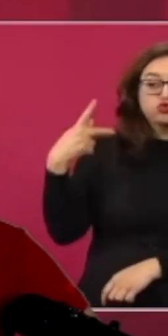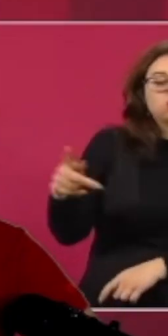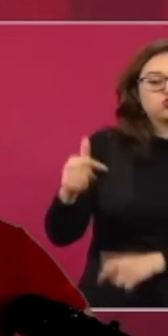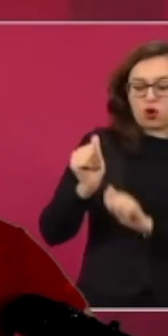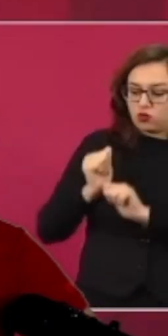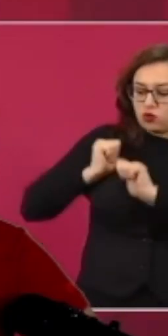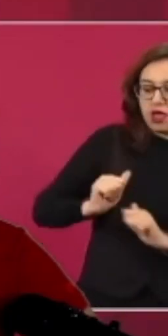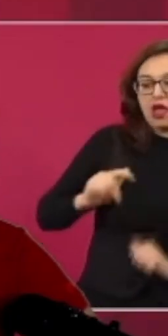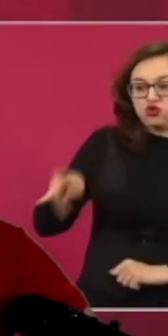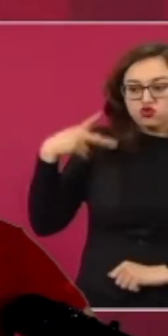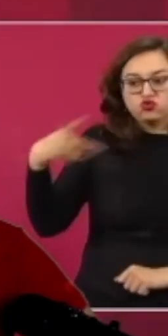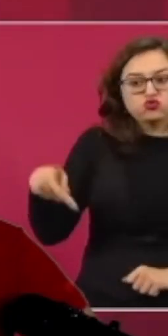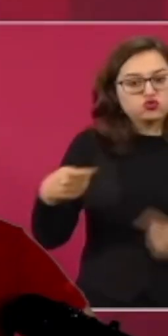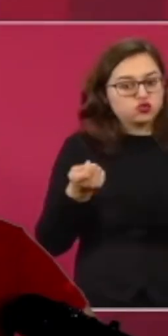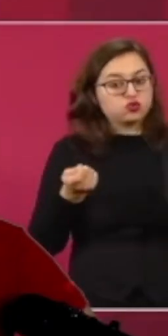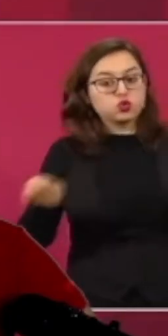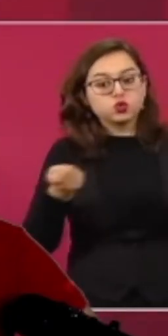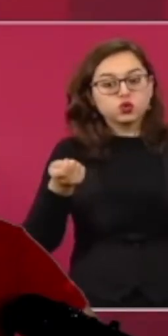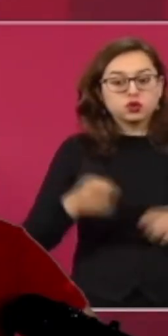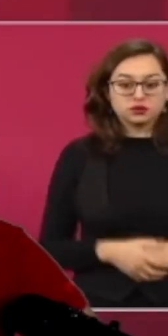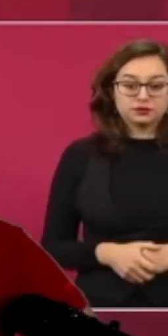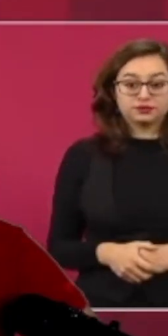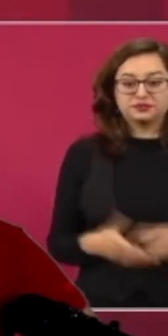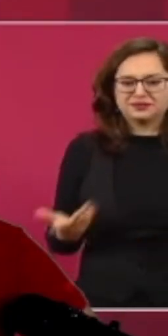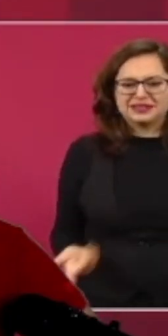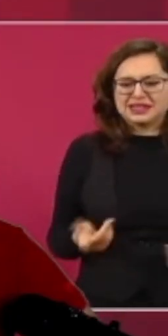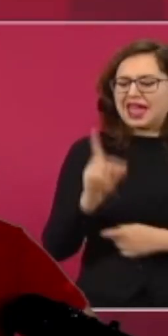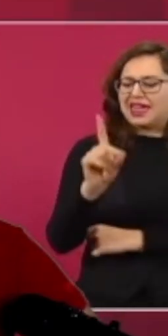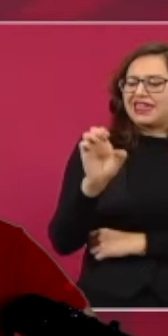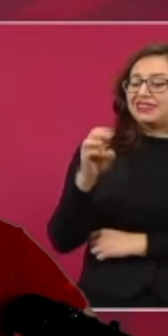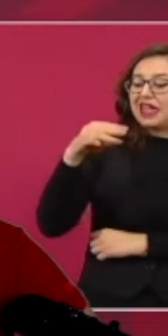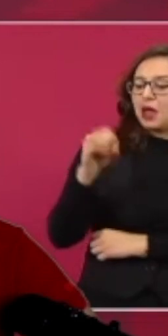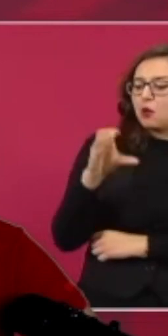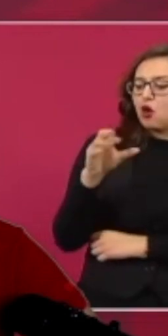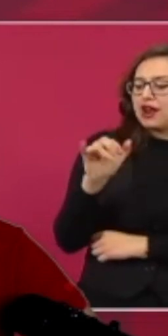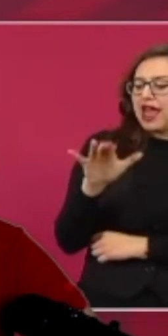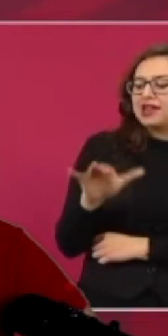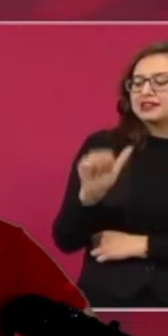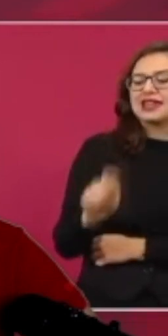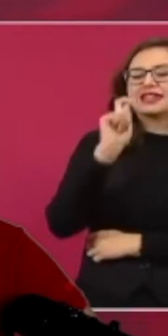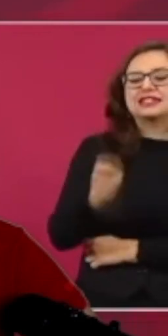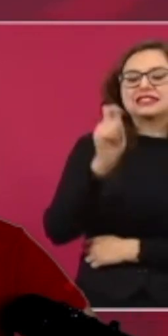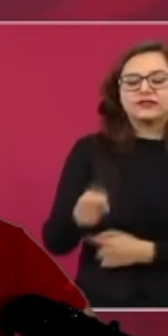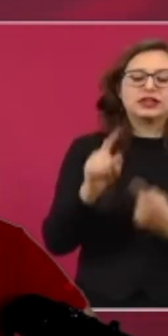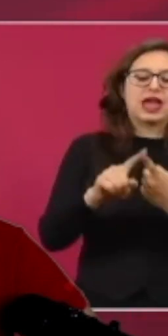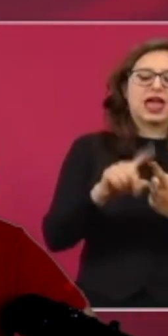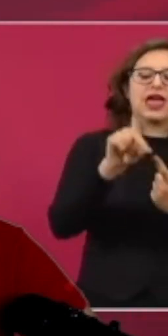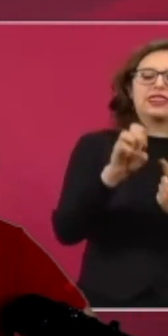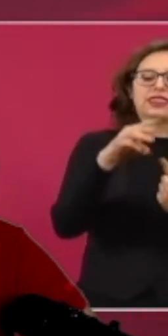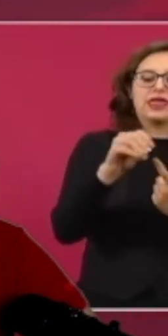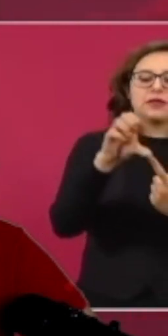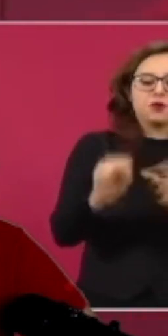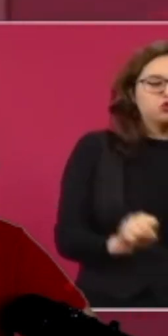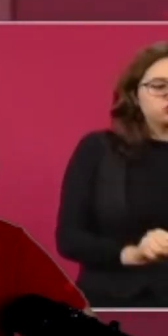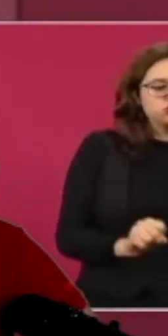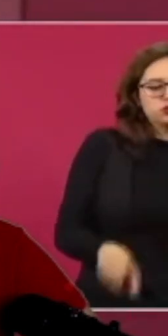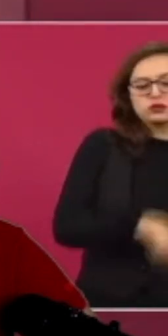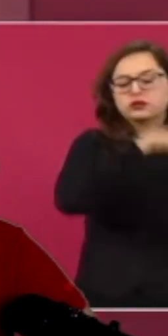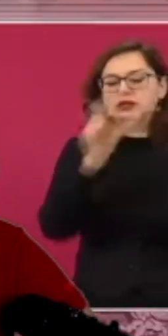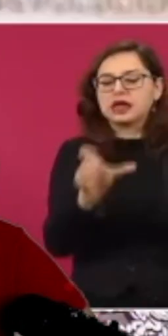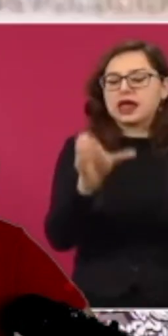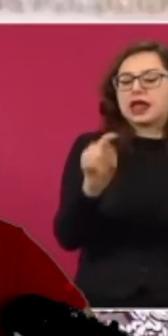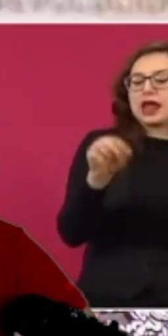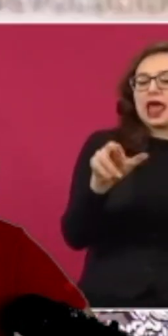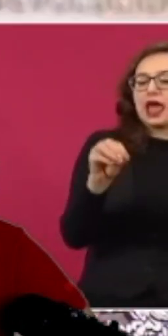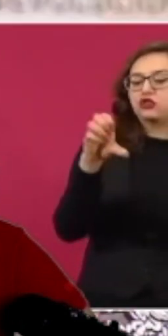pueblo. Por eso no me canso de repetir lo que significa la palabra democracia: demos, pueblo; kratos, poder. Es poder